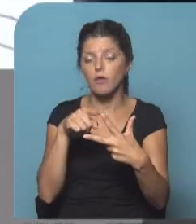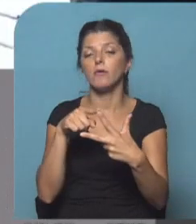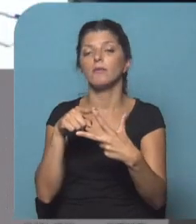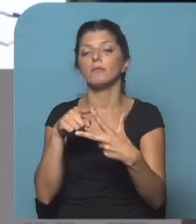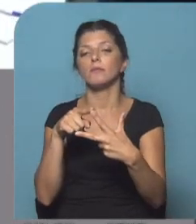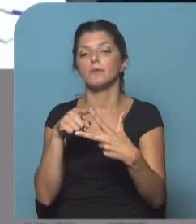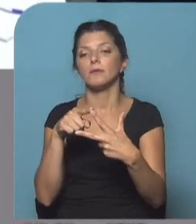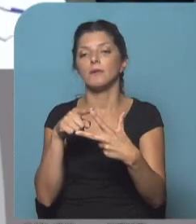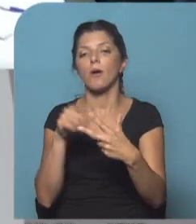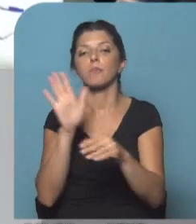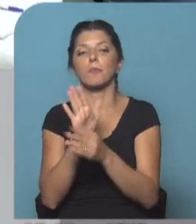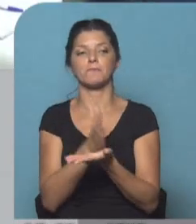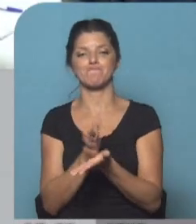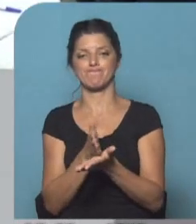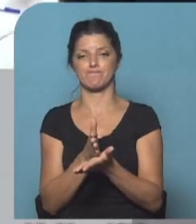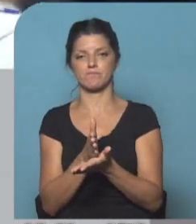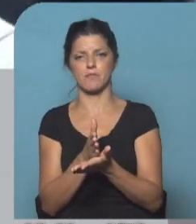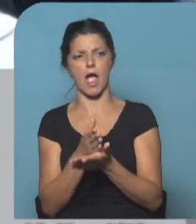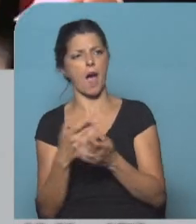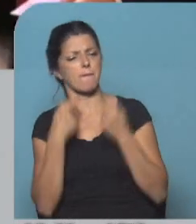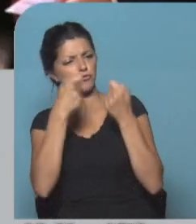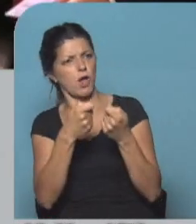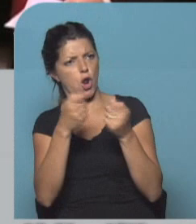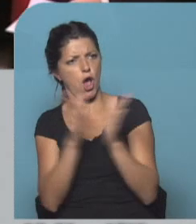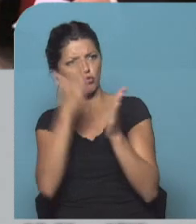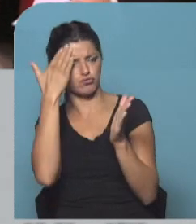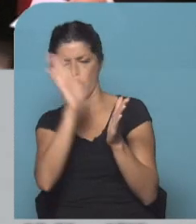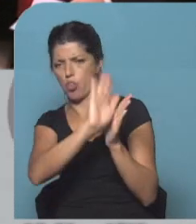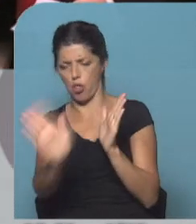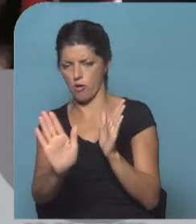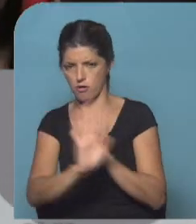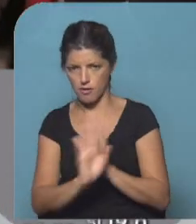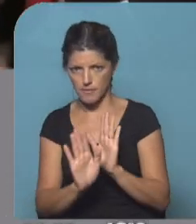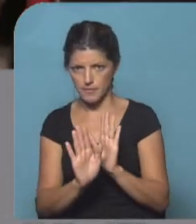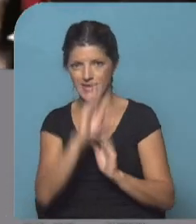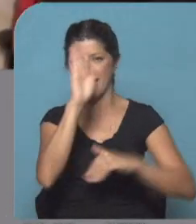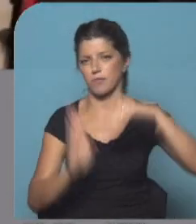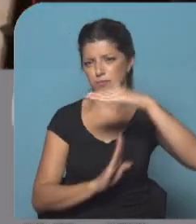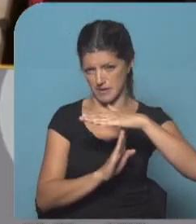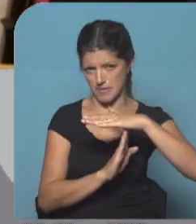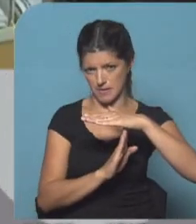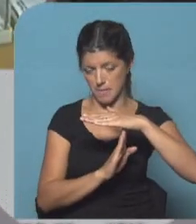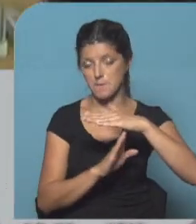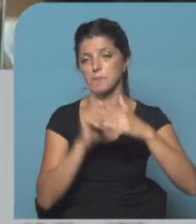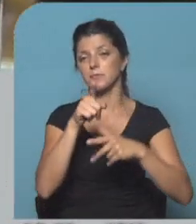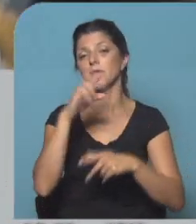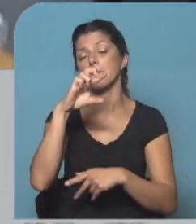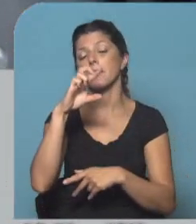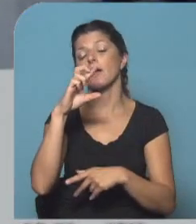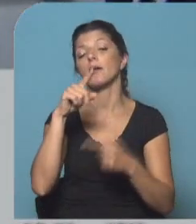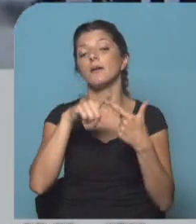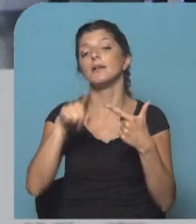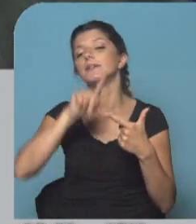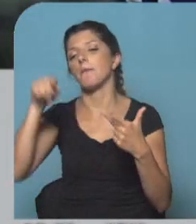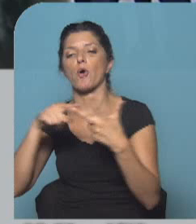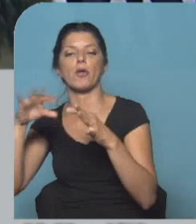posición intermedia, ni con los constitucionalistas, es decir, encabezados por el Partido Popular, ni con los independentistas.